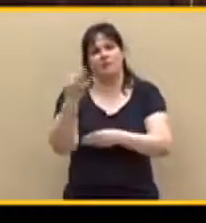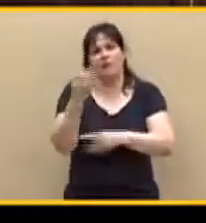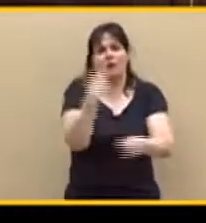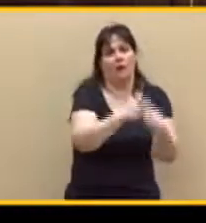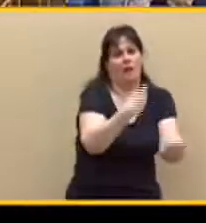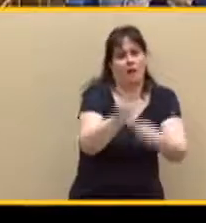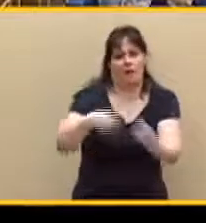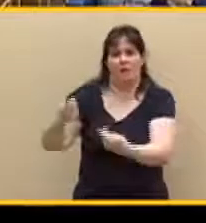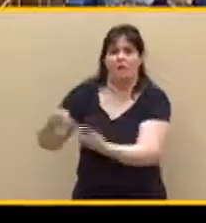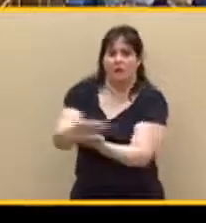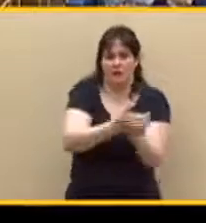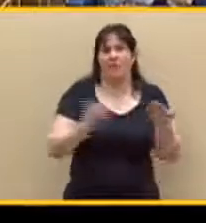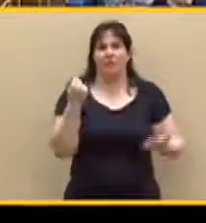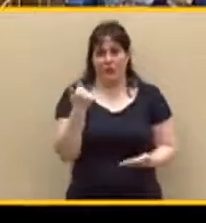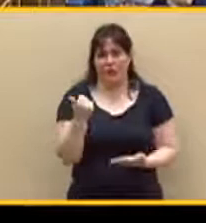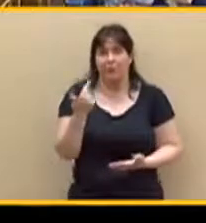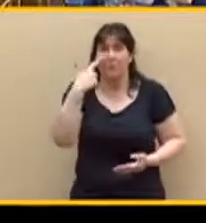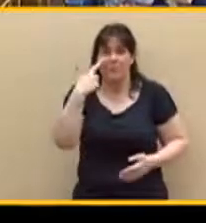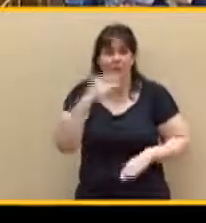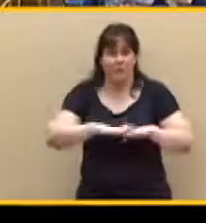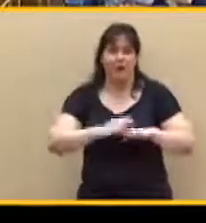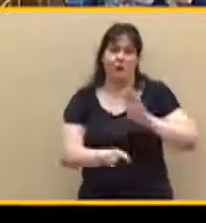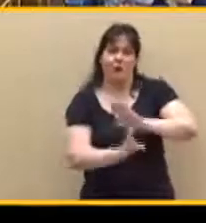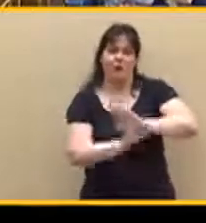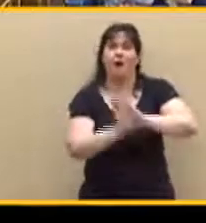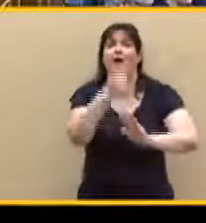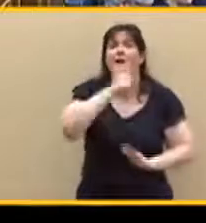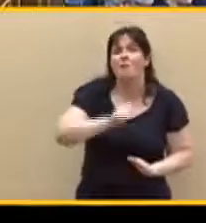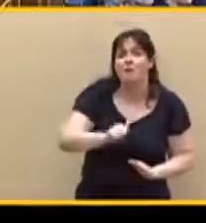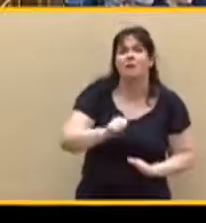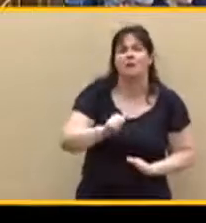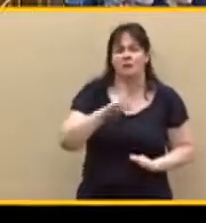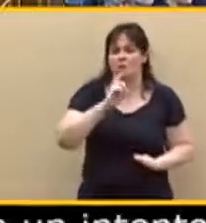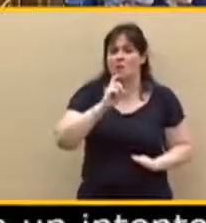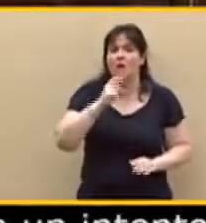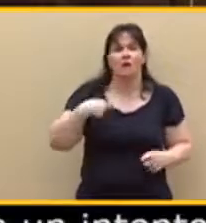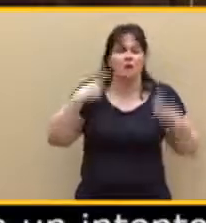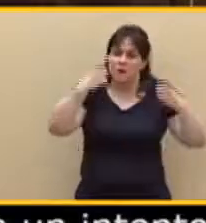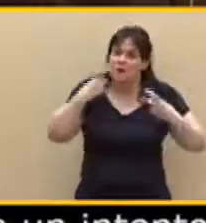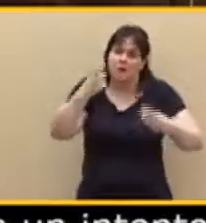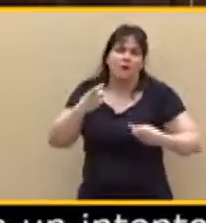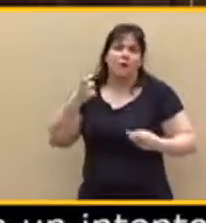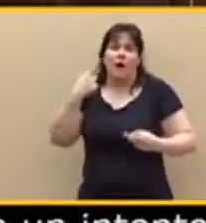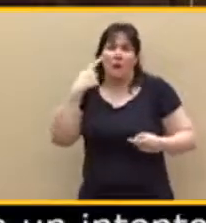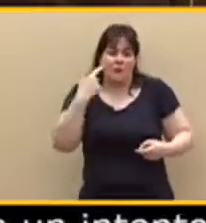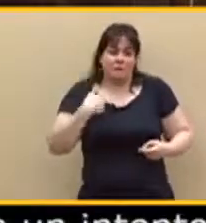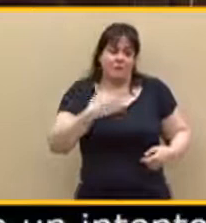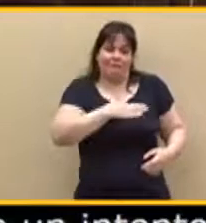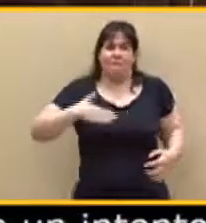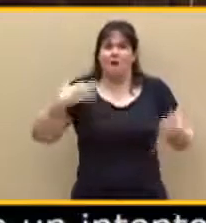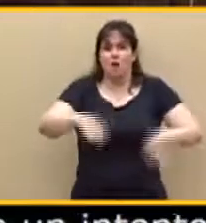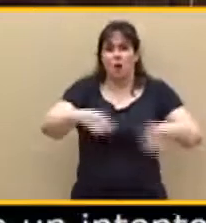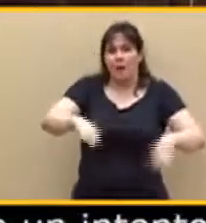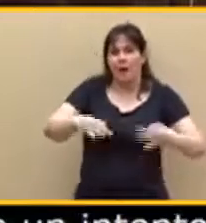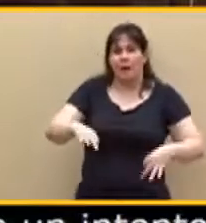para resistir, ustedes se han entregado a un intento desesperado de aparentar una normalidad que los españoles ya no se creen. Se esfuerzan,